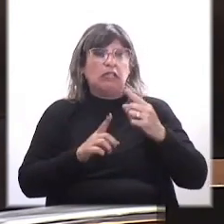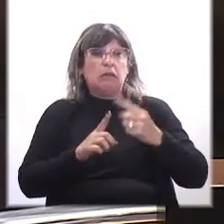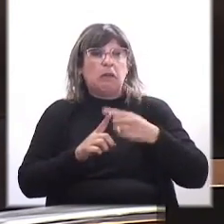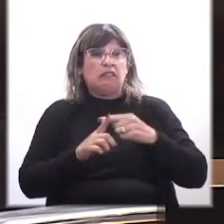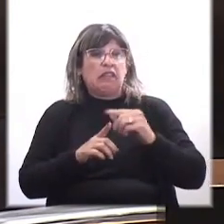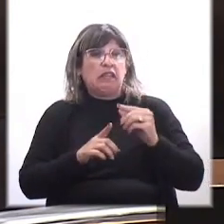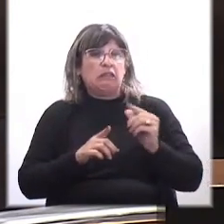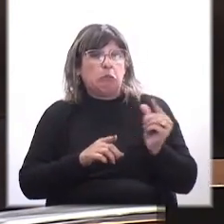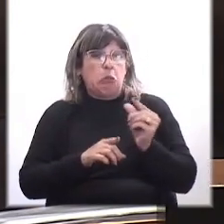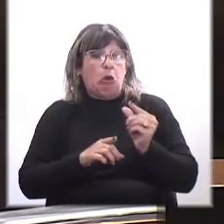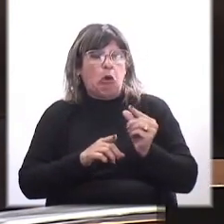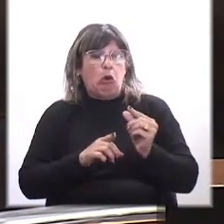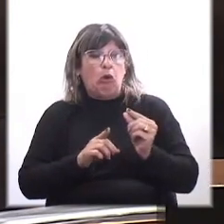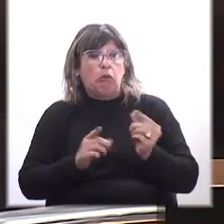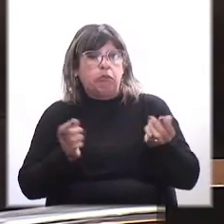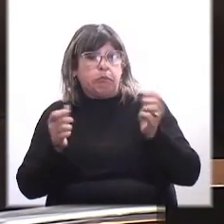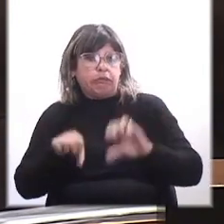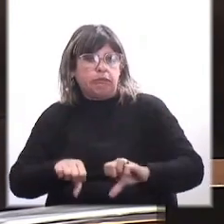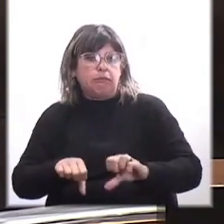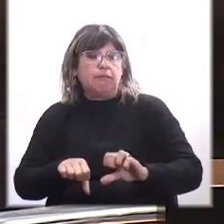memorando caía.